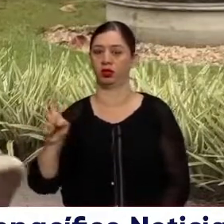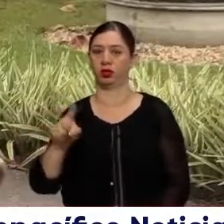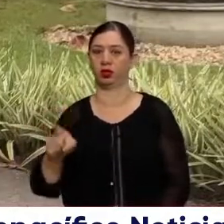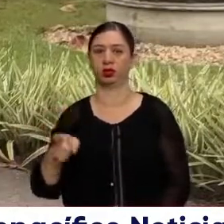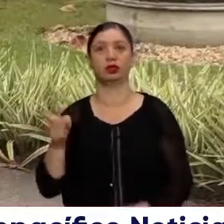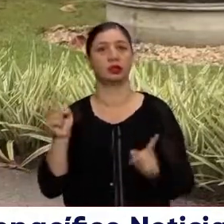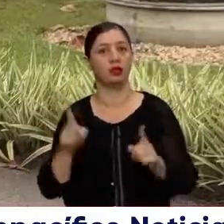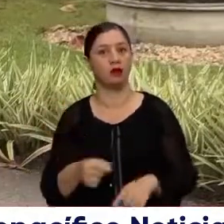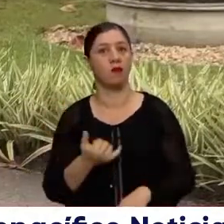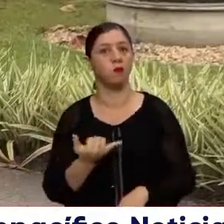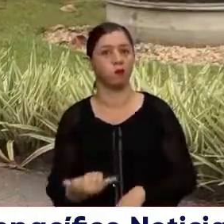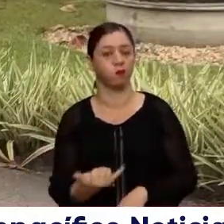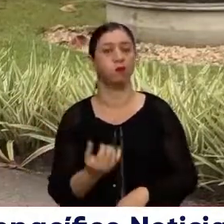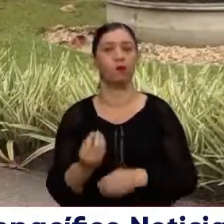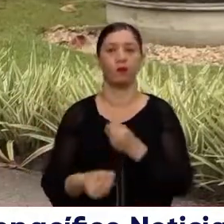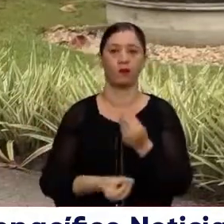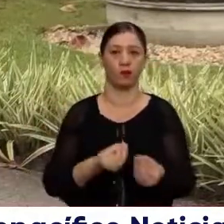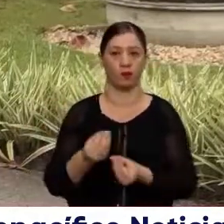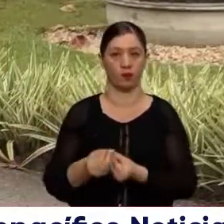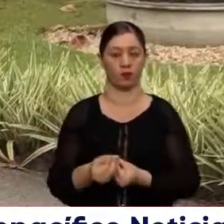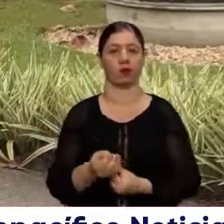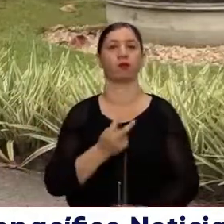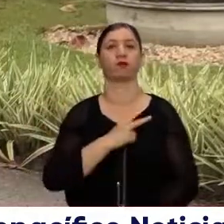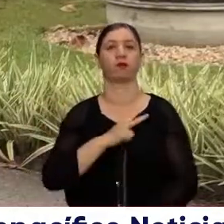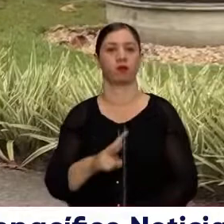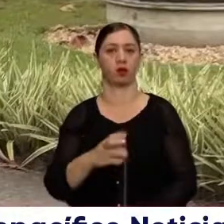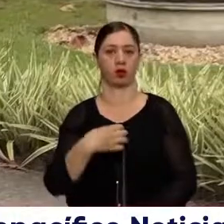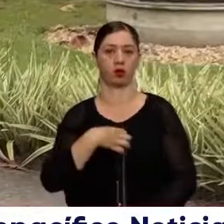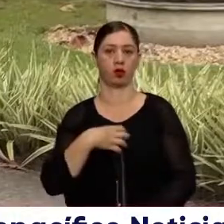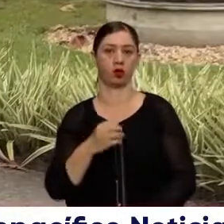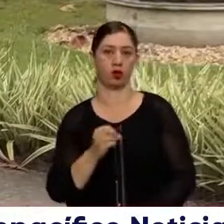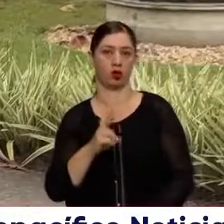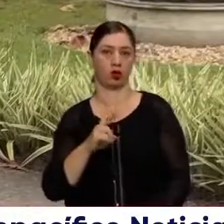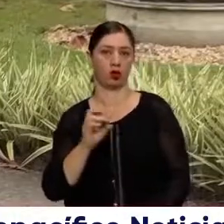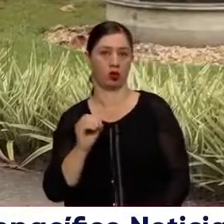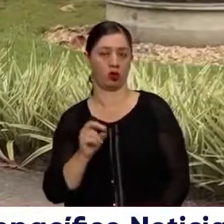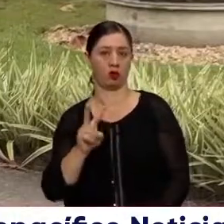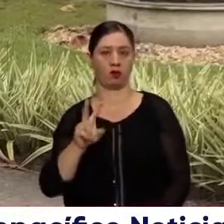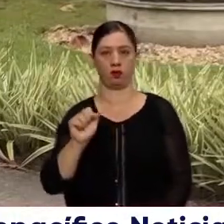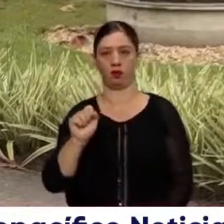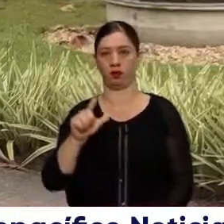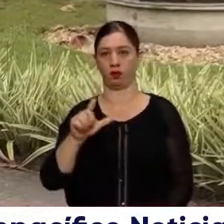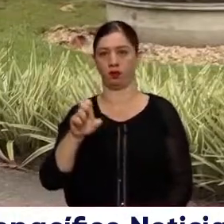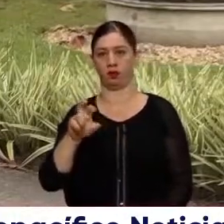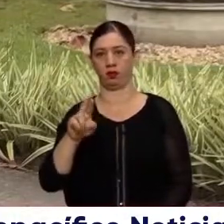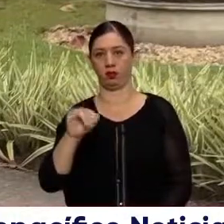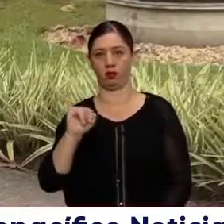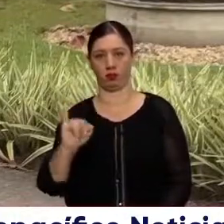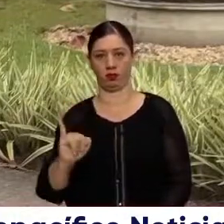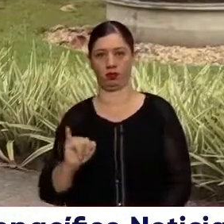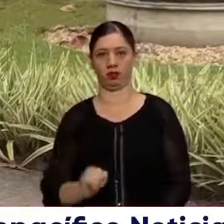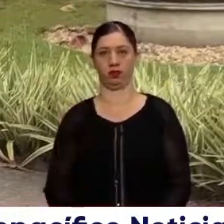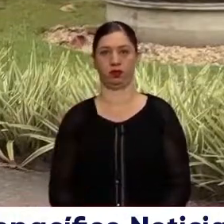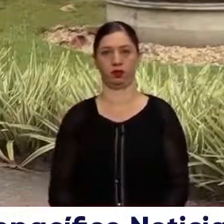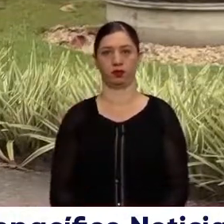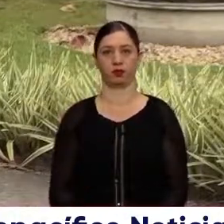la delegación colombiana, cuota Vallecaucana Oro Puro, es Valery Daniela Arce Castro.